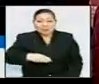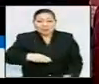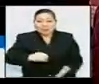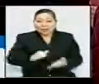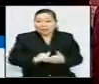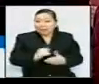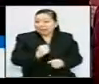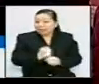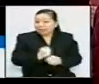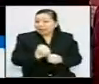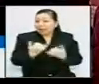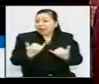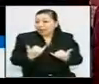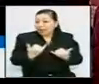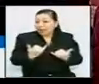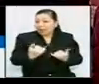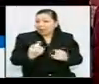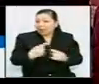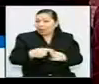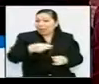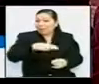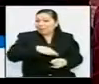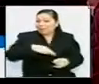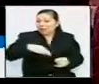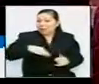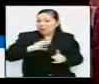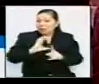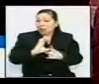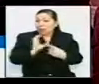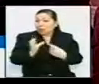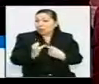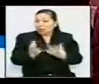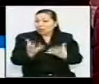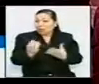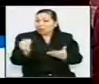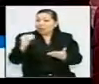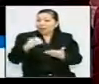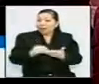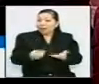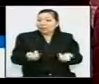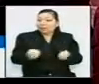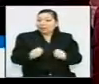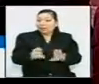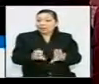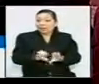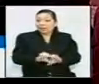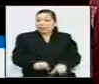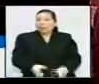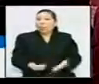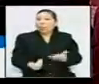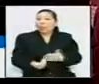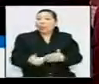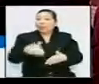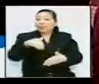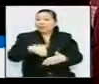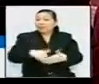los que están trabajando en la actualidad. Y hay un exministro de cultura que también quiere cerrar el Congreso, que quiere nuevas